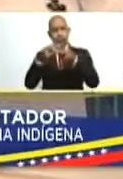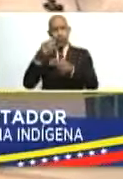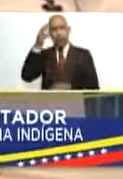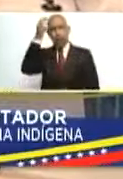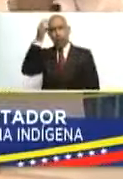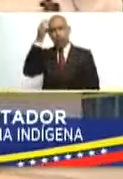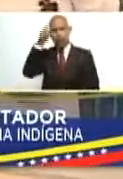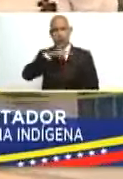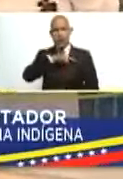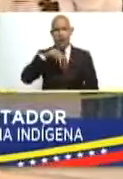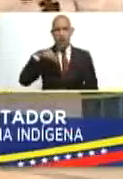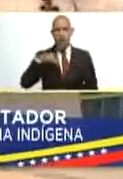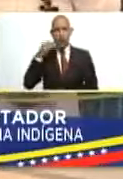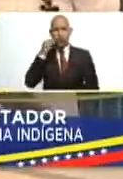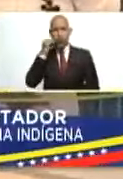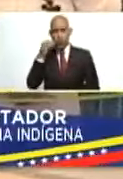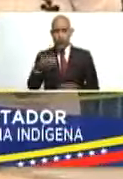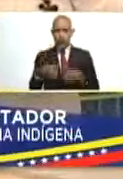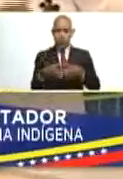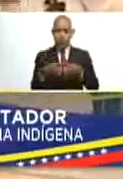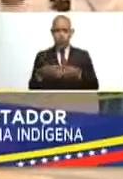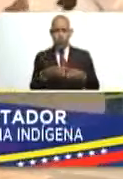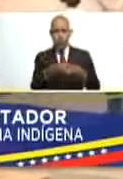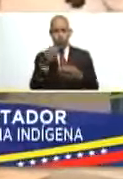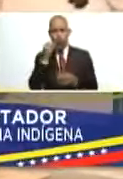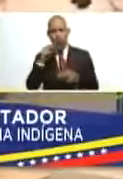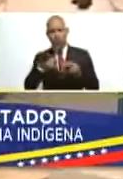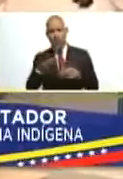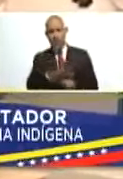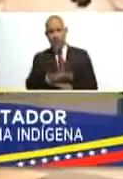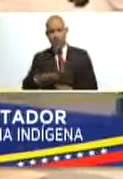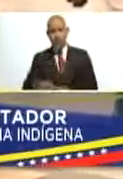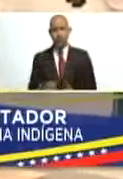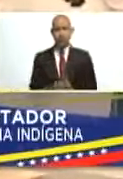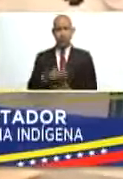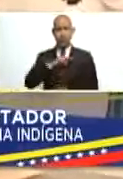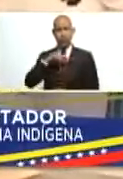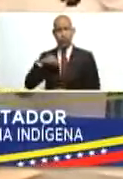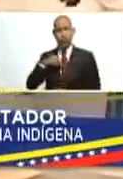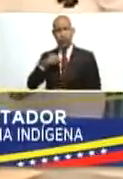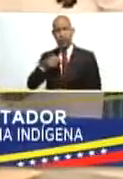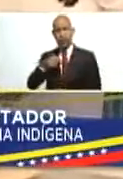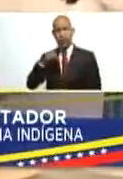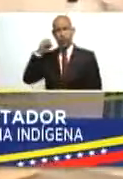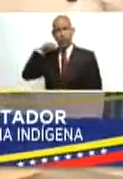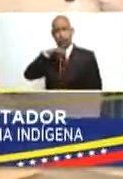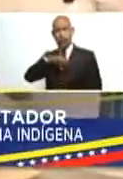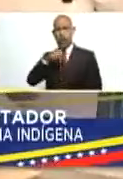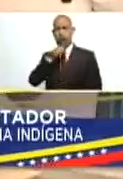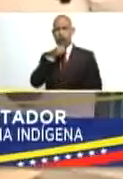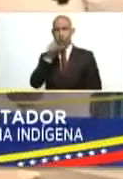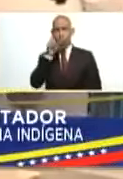conciencia a nuestra juventud, a nuestros niños. Y ahí están nuestros abuelos, que muchas veces en algunos de los casos